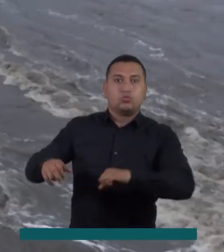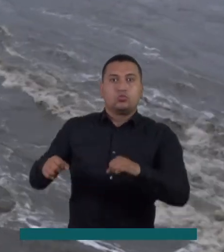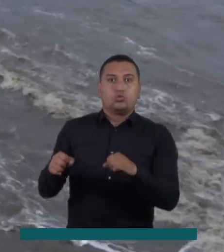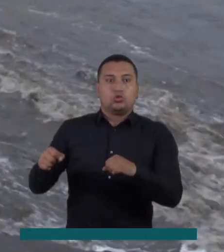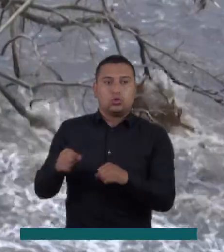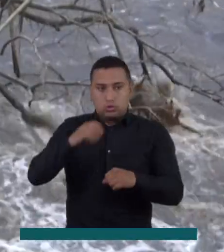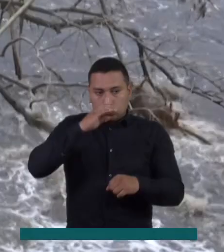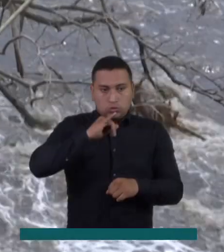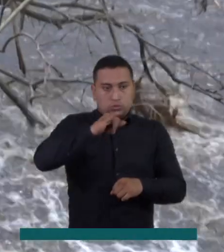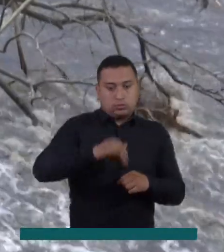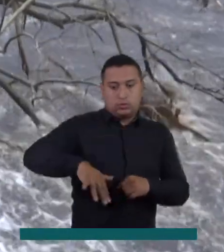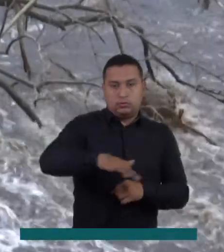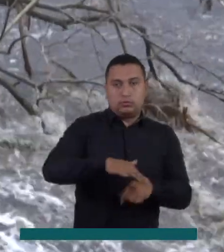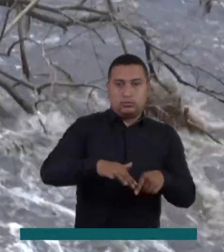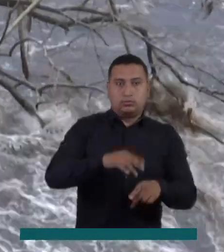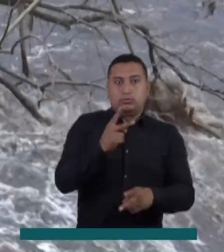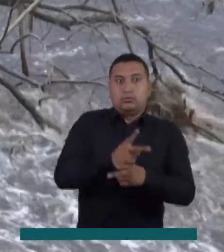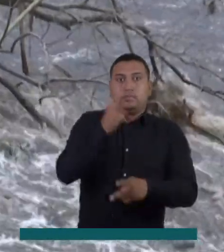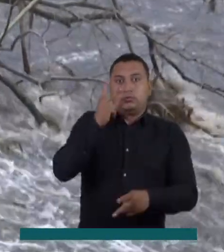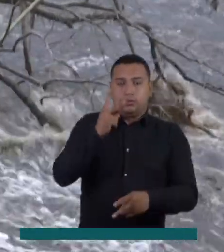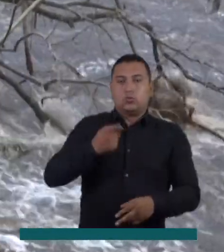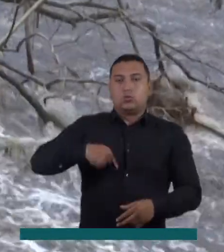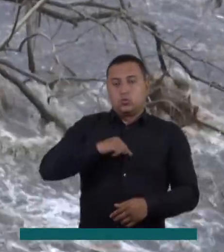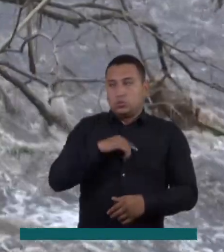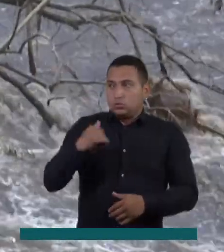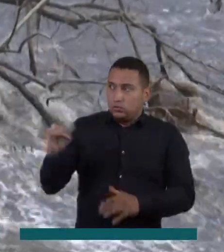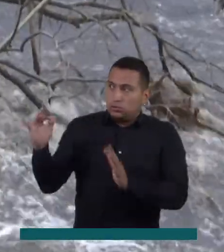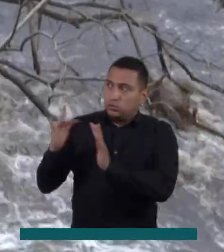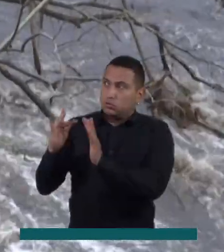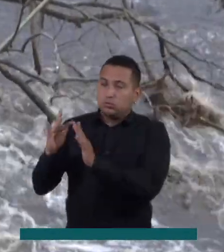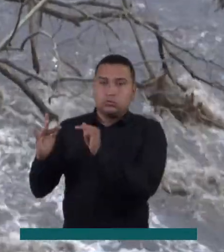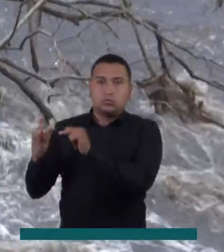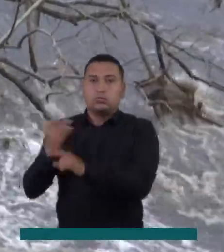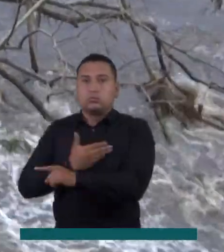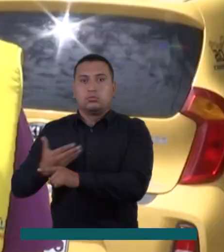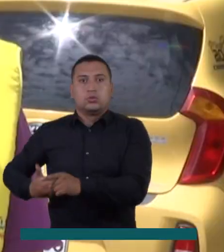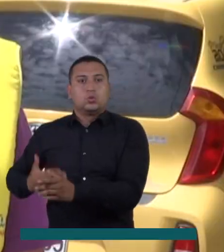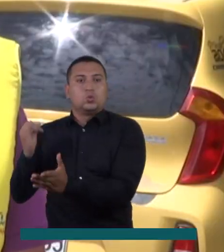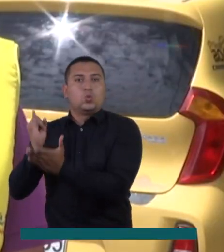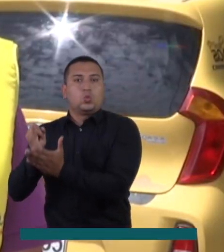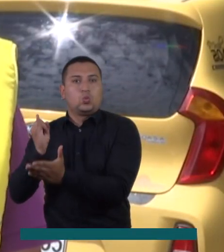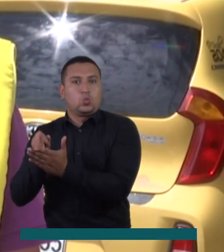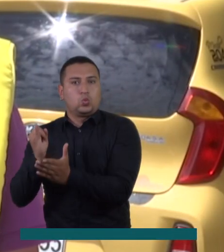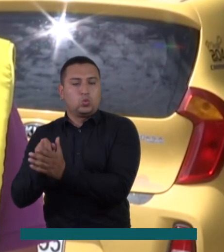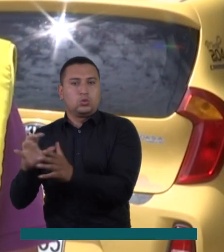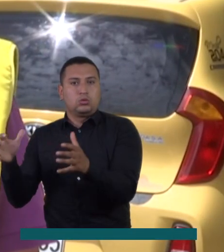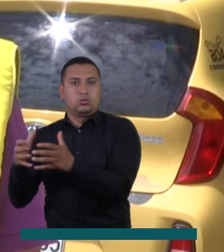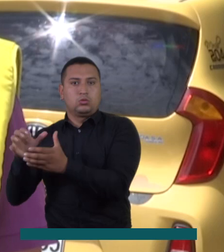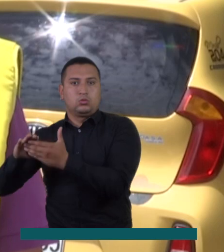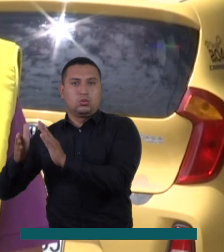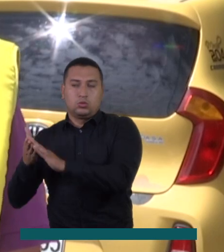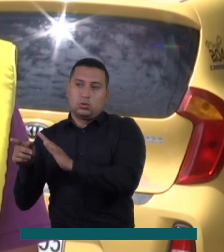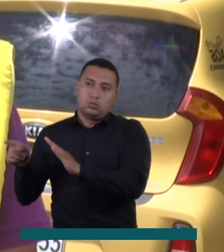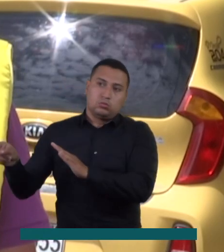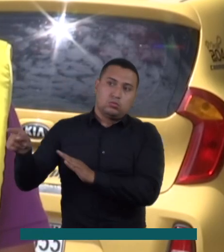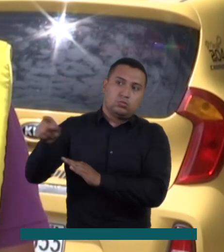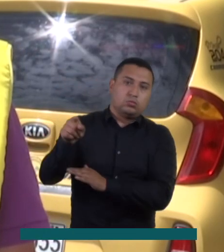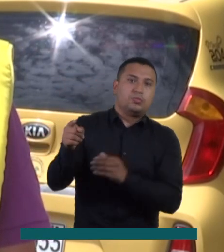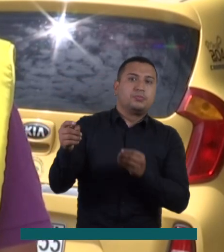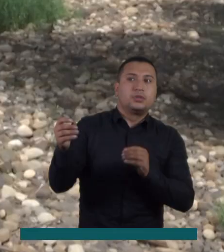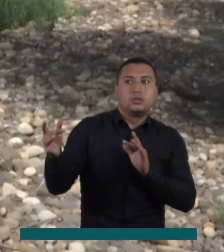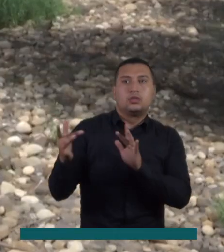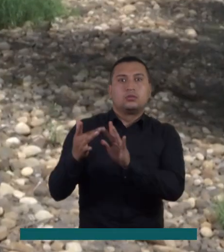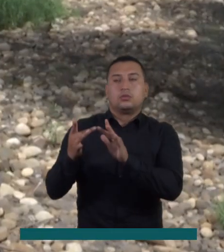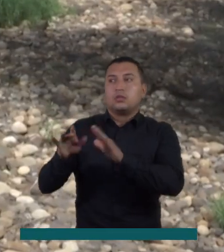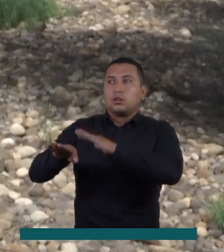municipio de Tocaima. Hemos estado en permanente contacto con los presidentes de Junta de Acción Comunal, con la comunidad en general, alertándolos de esta